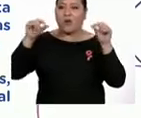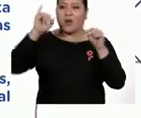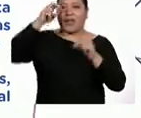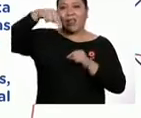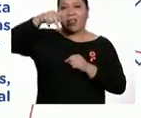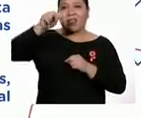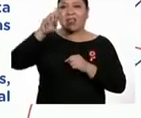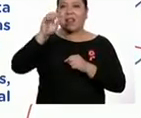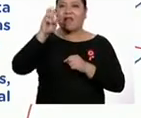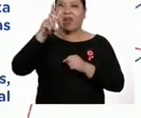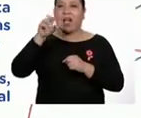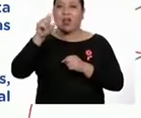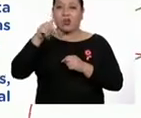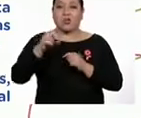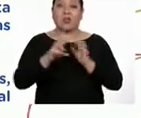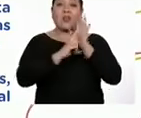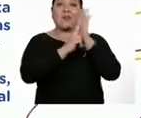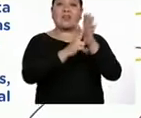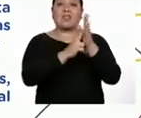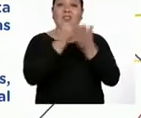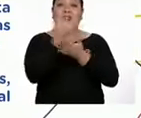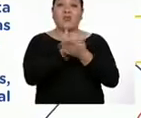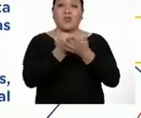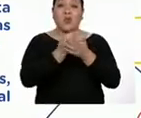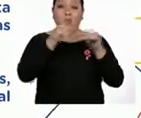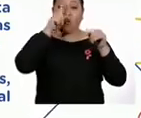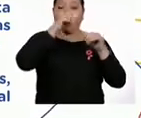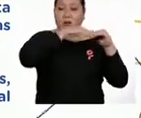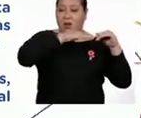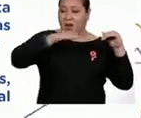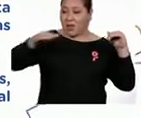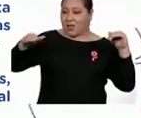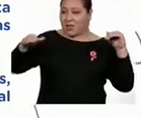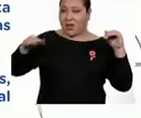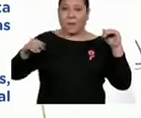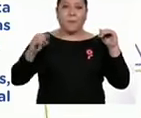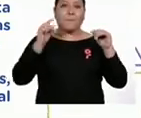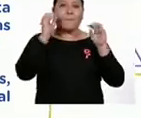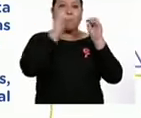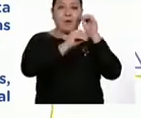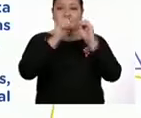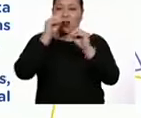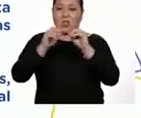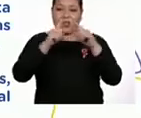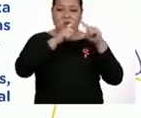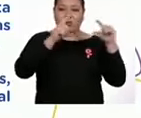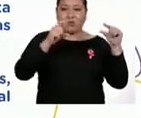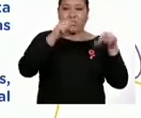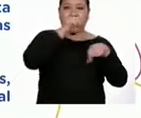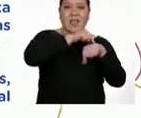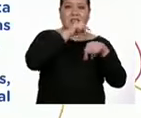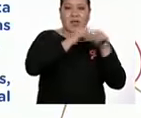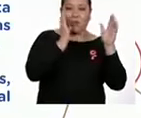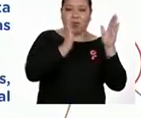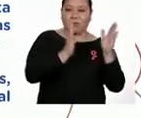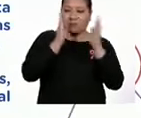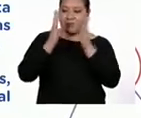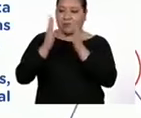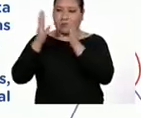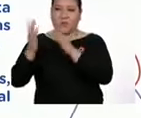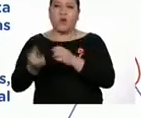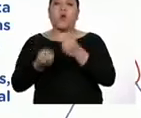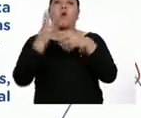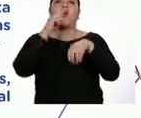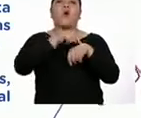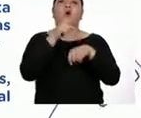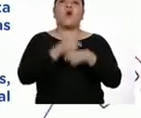hacer su representación gráfica en una recta numérica, colocando los intervalos de tiempo determinando cuánto